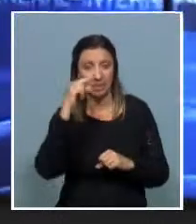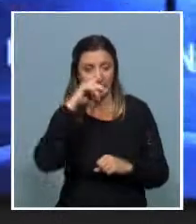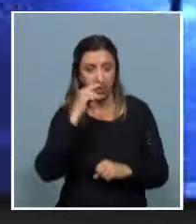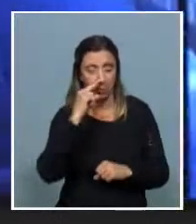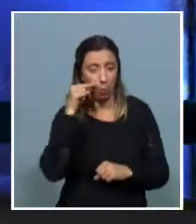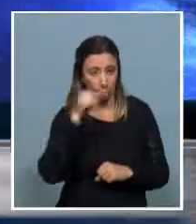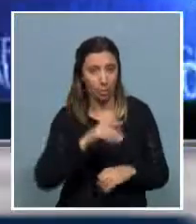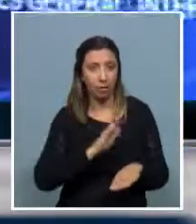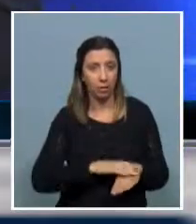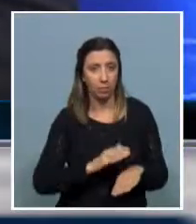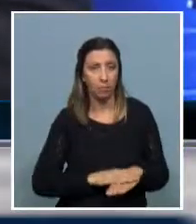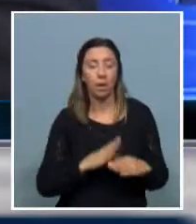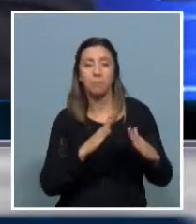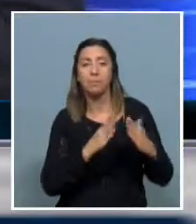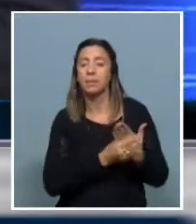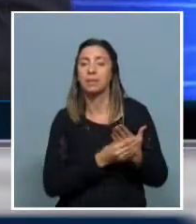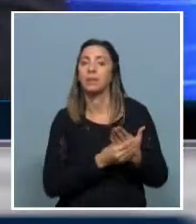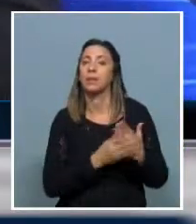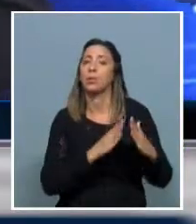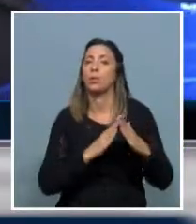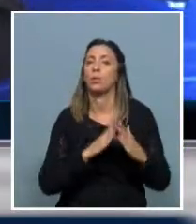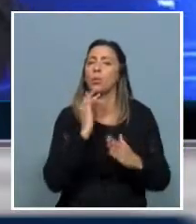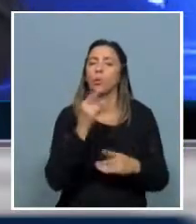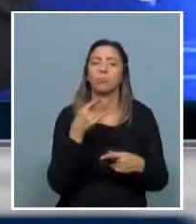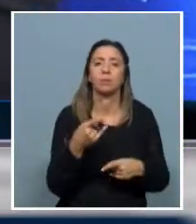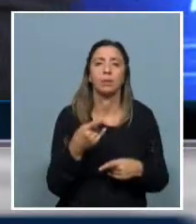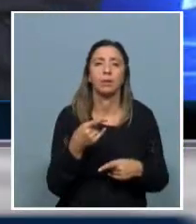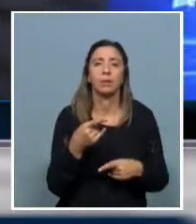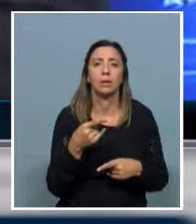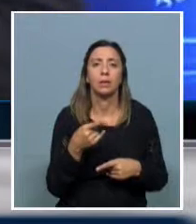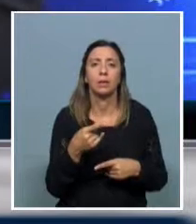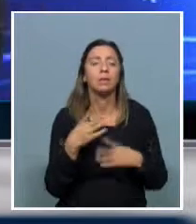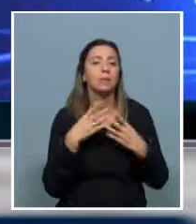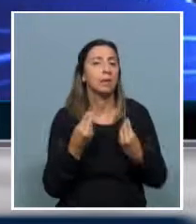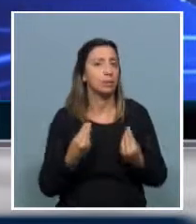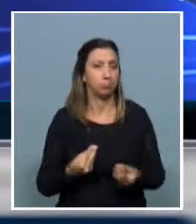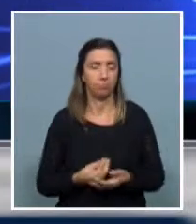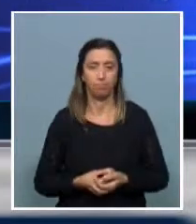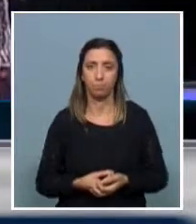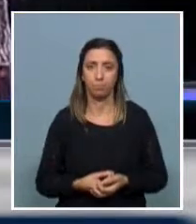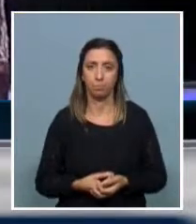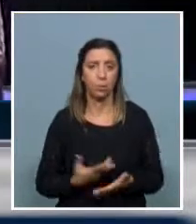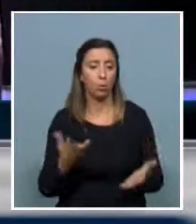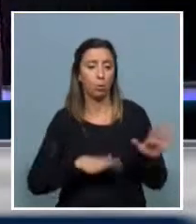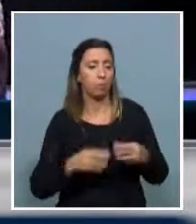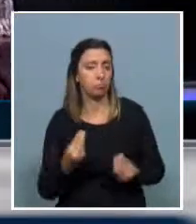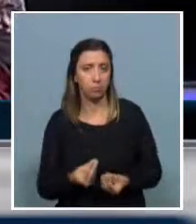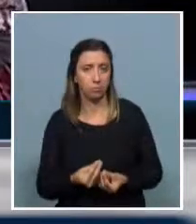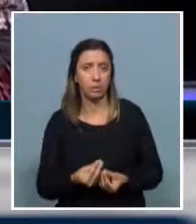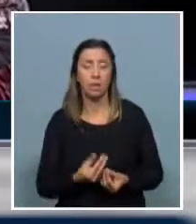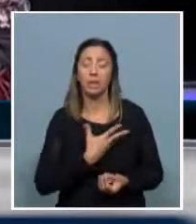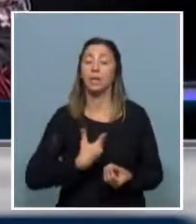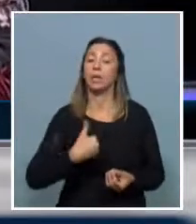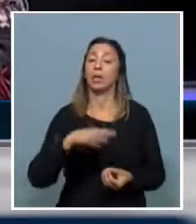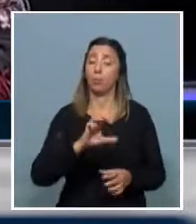bueno, usted tiene a cargo, ¿no? Cuéntenos, doctora, ¿cómo llega usted a la intervención de la Secretaría de Vivienda? Me convocó el señor